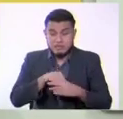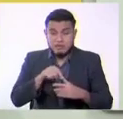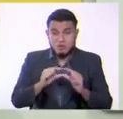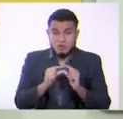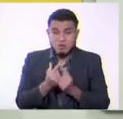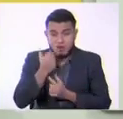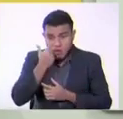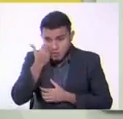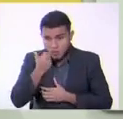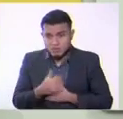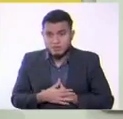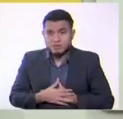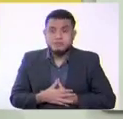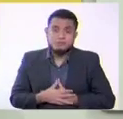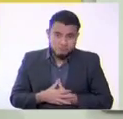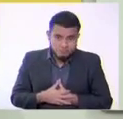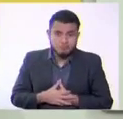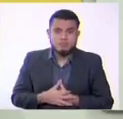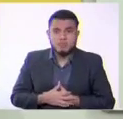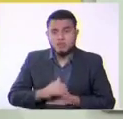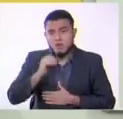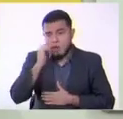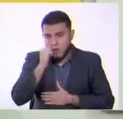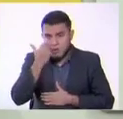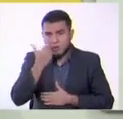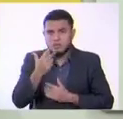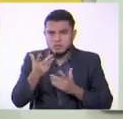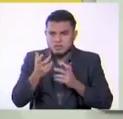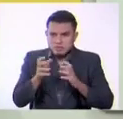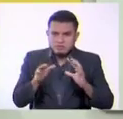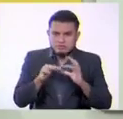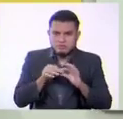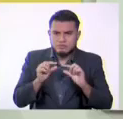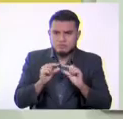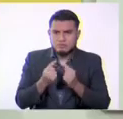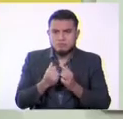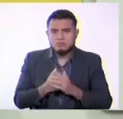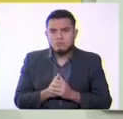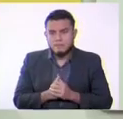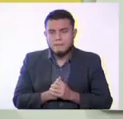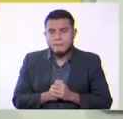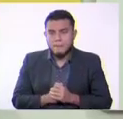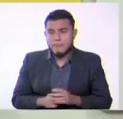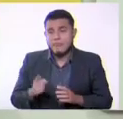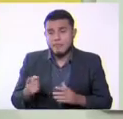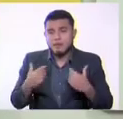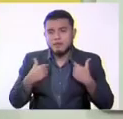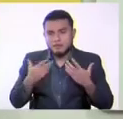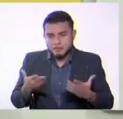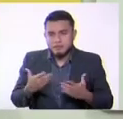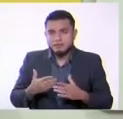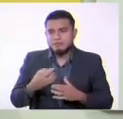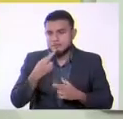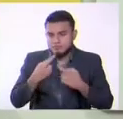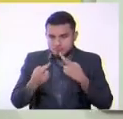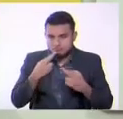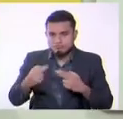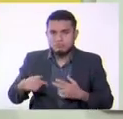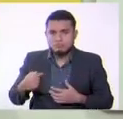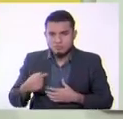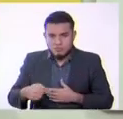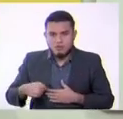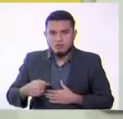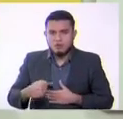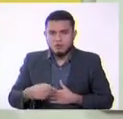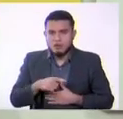jóvenes y definitivamente los jóvenes quieren pertenecer al grupo. Entonces tienen que estar dando respuestas continuas a todas